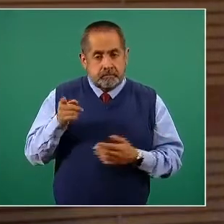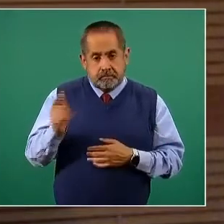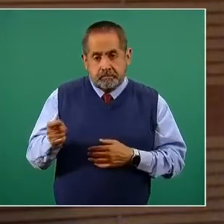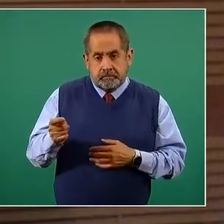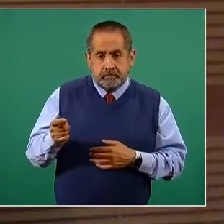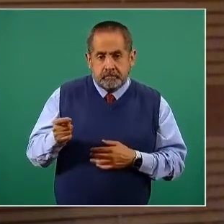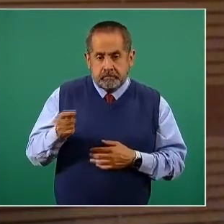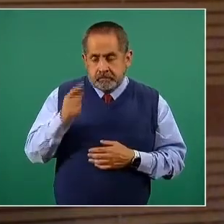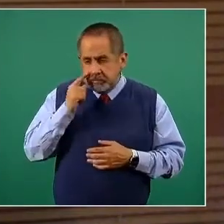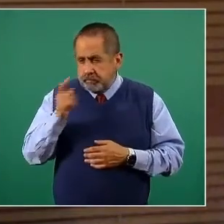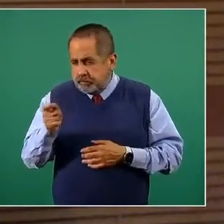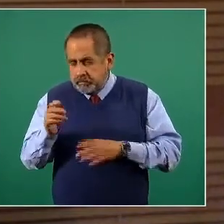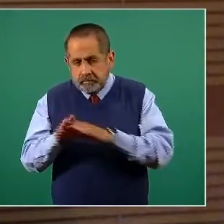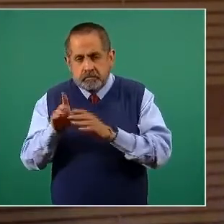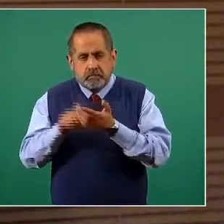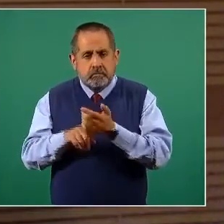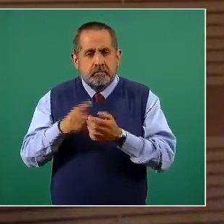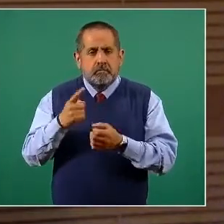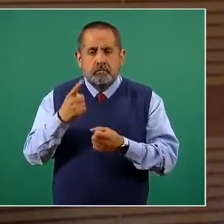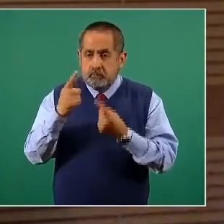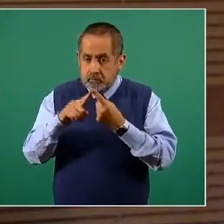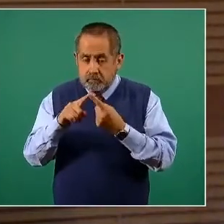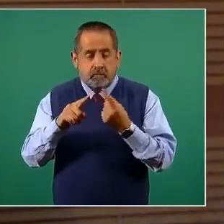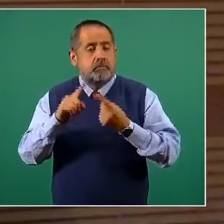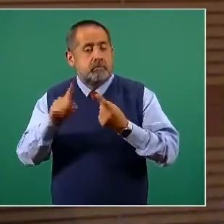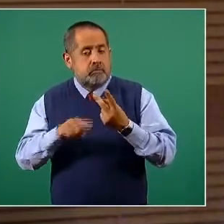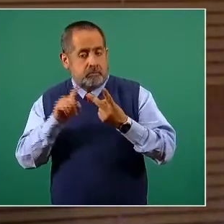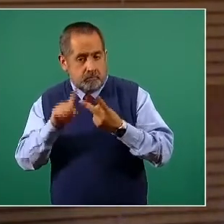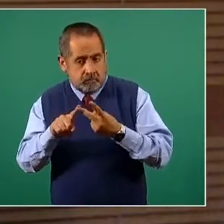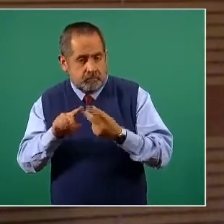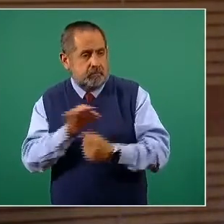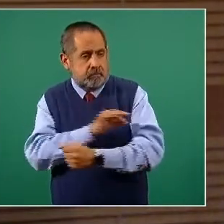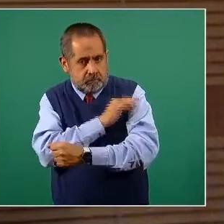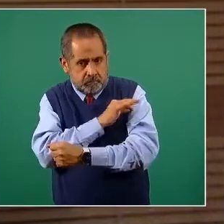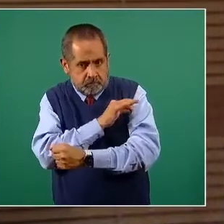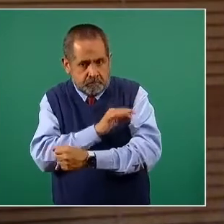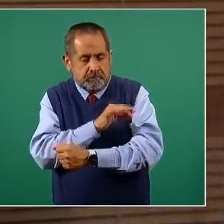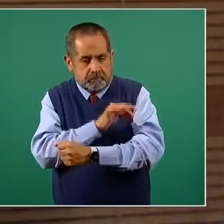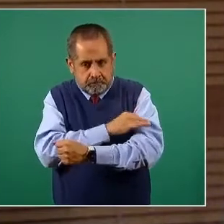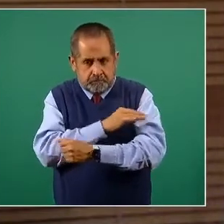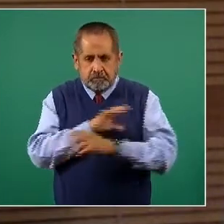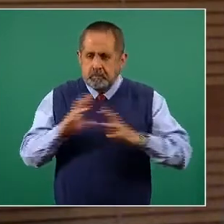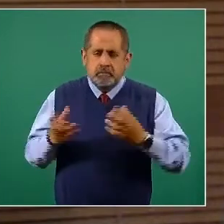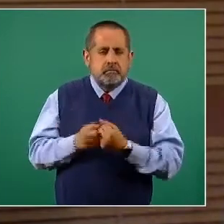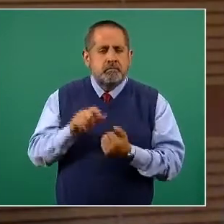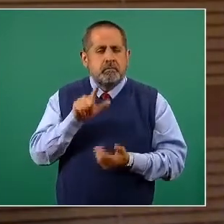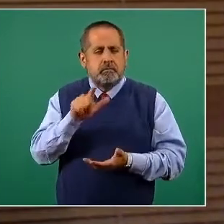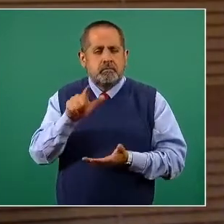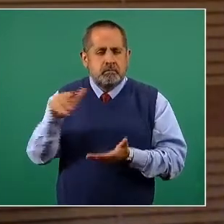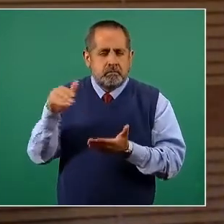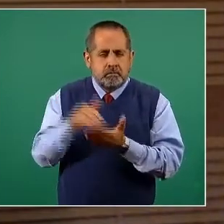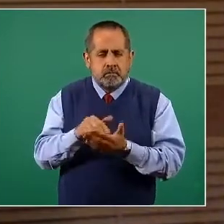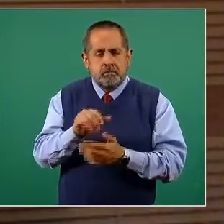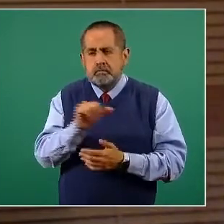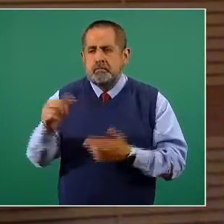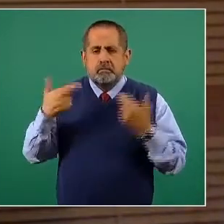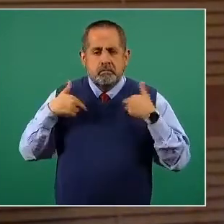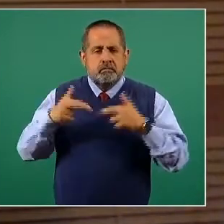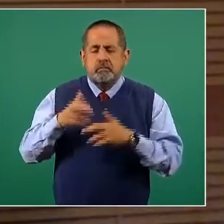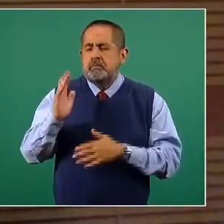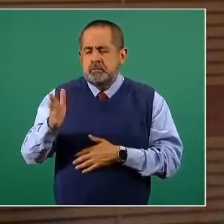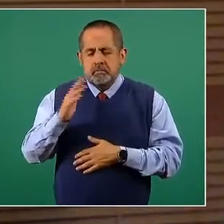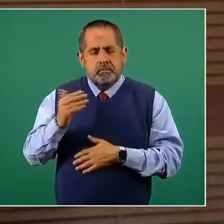se tomaron en cuenta las segundas dosis también de cerca de 17,000 profesores y profesoras que se